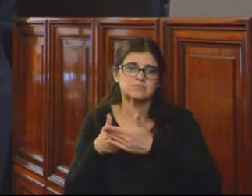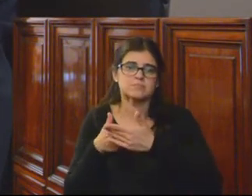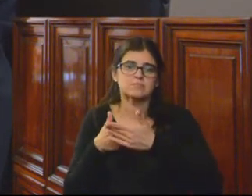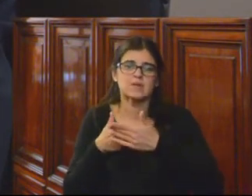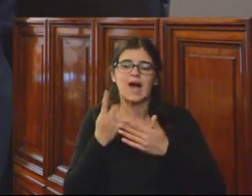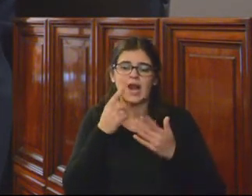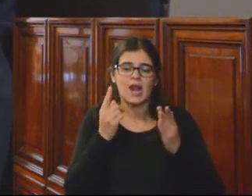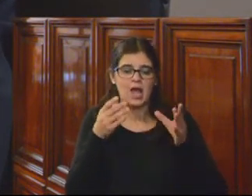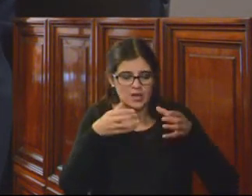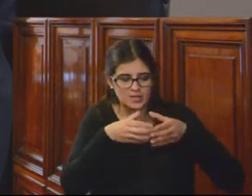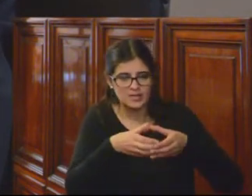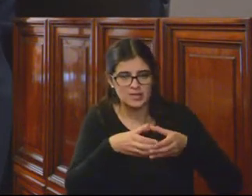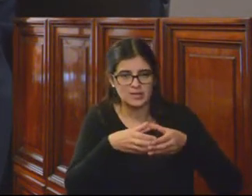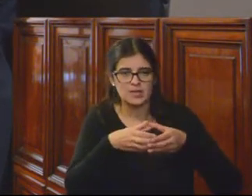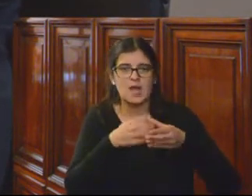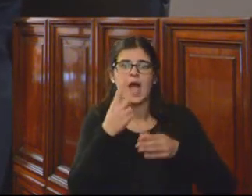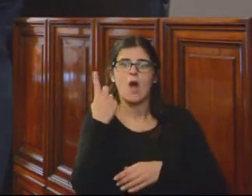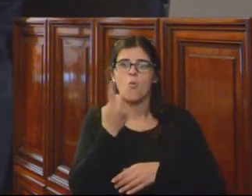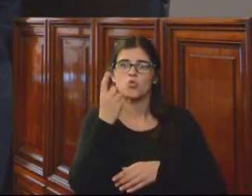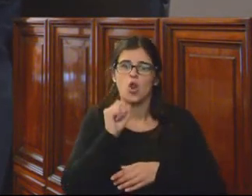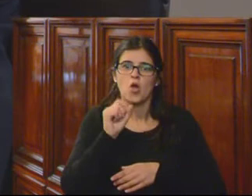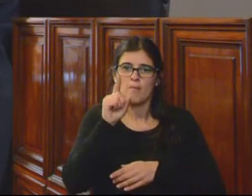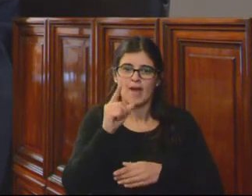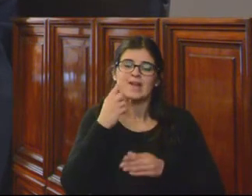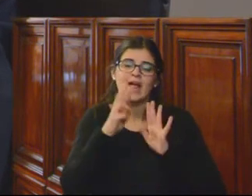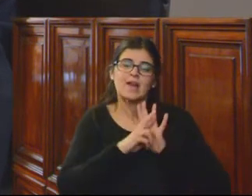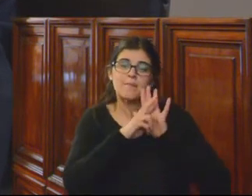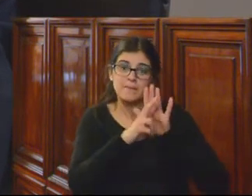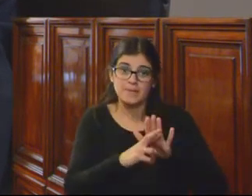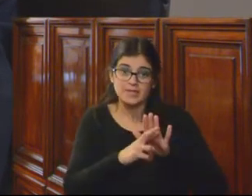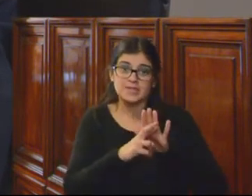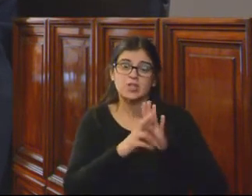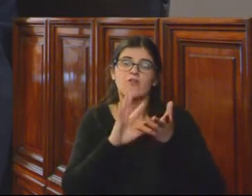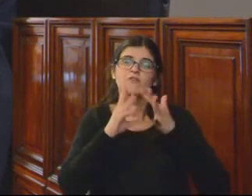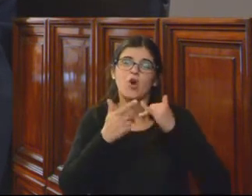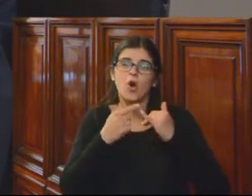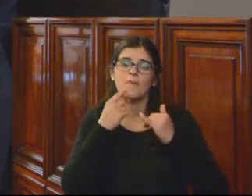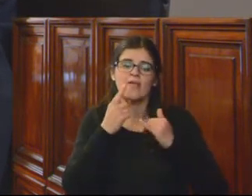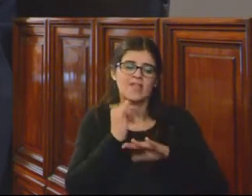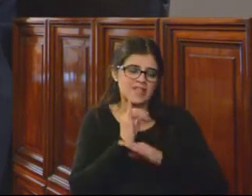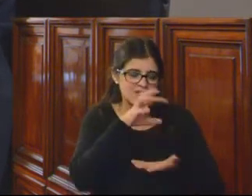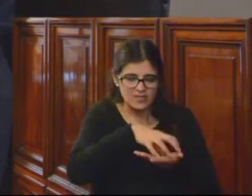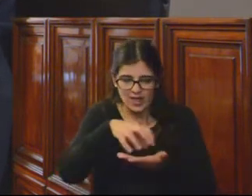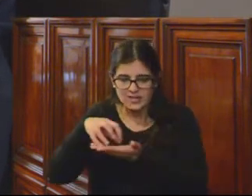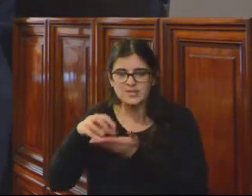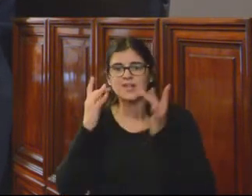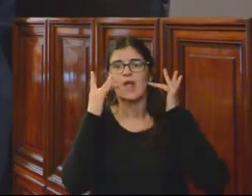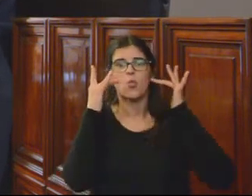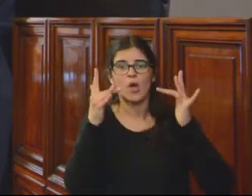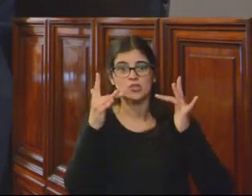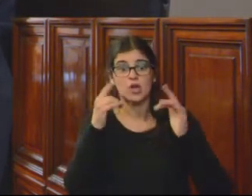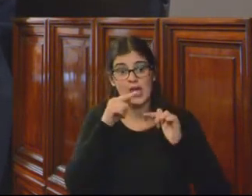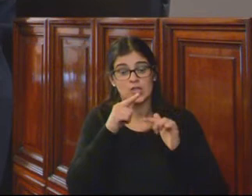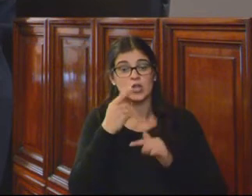la organización autónoma y la representación a nivel de las entidades educativas, ¿no? Parte importante